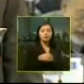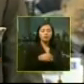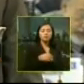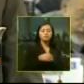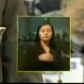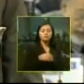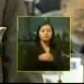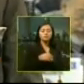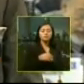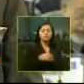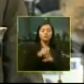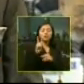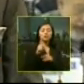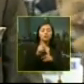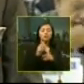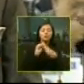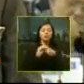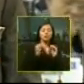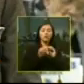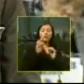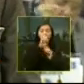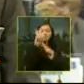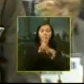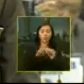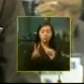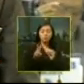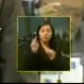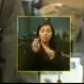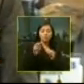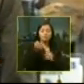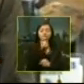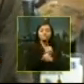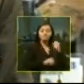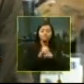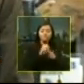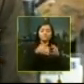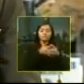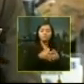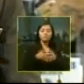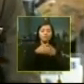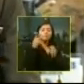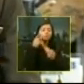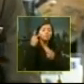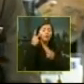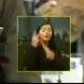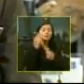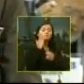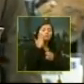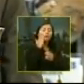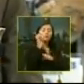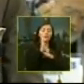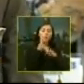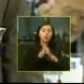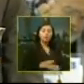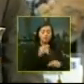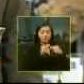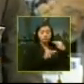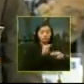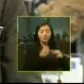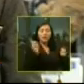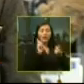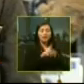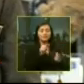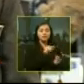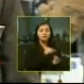el ius soli, y en el numeral segundo, los nacidos en el extranjero de padre y madre ecuatorianos en el Ecuador y sus descendientes hasta el tercer grado